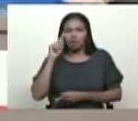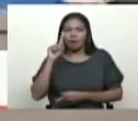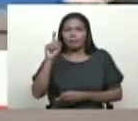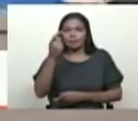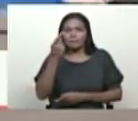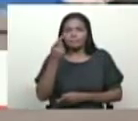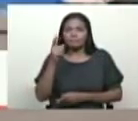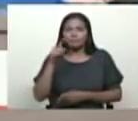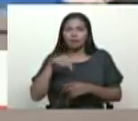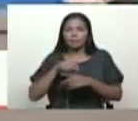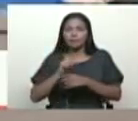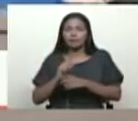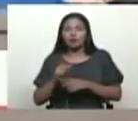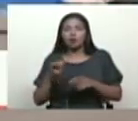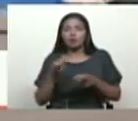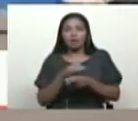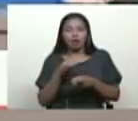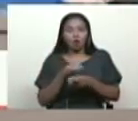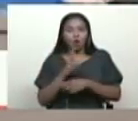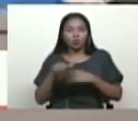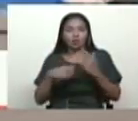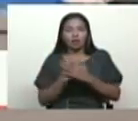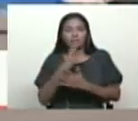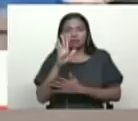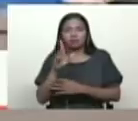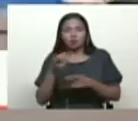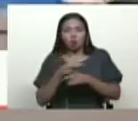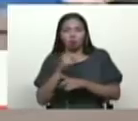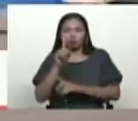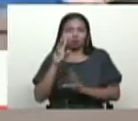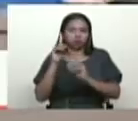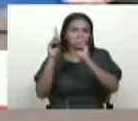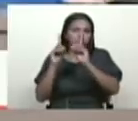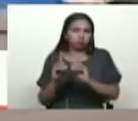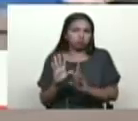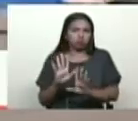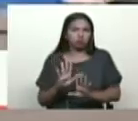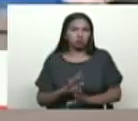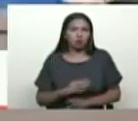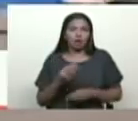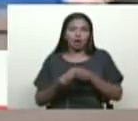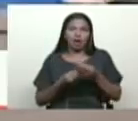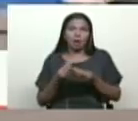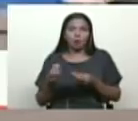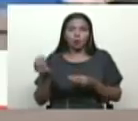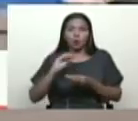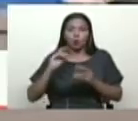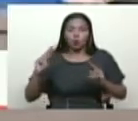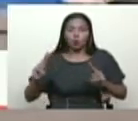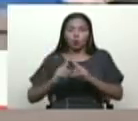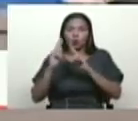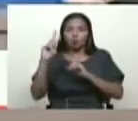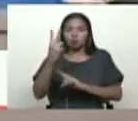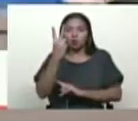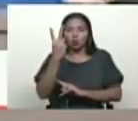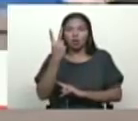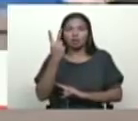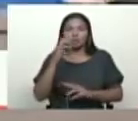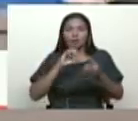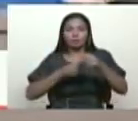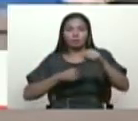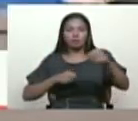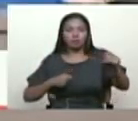1 de agosto al 5 de agosto, ustedes verán, hagamos un segundo encuentro con motivo del